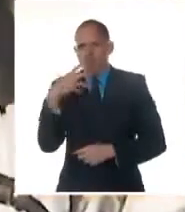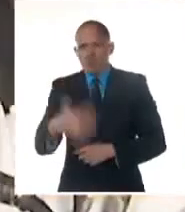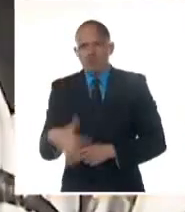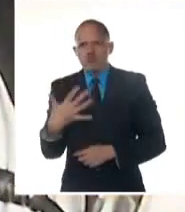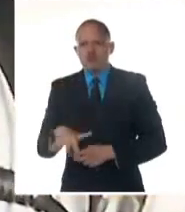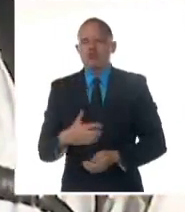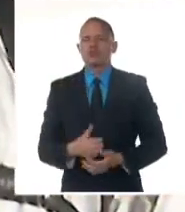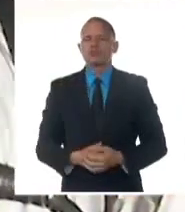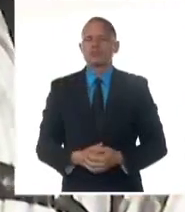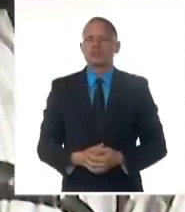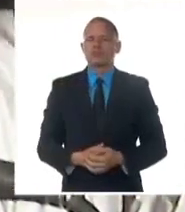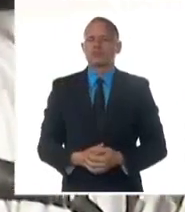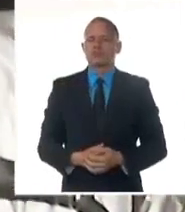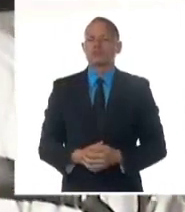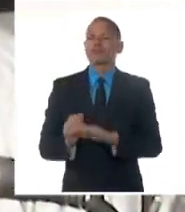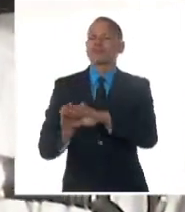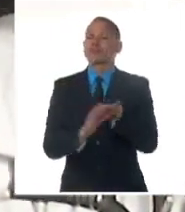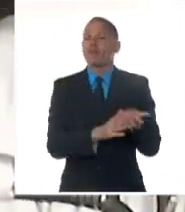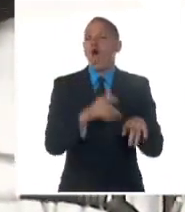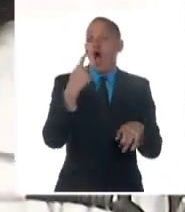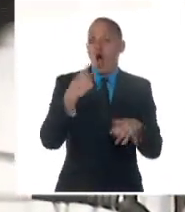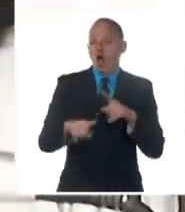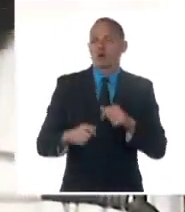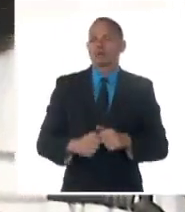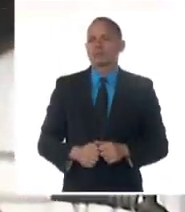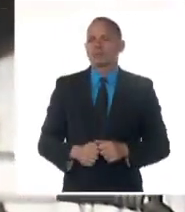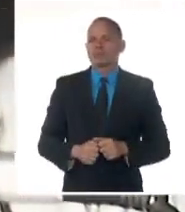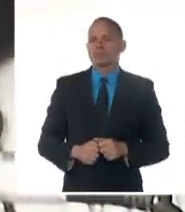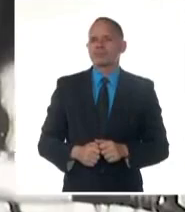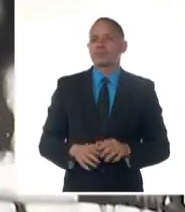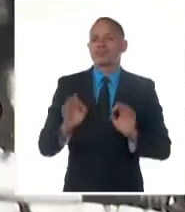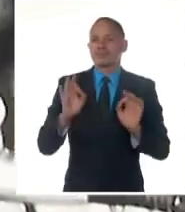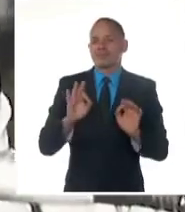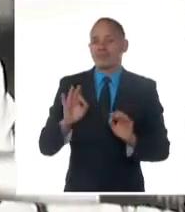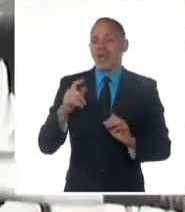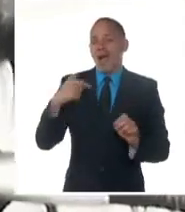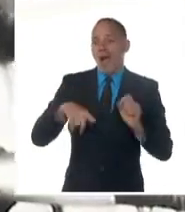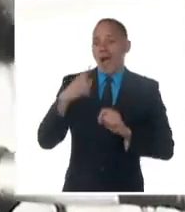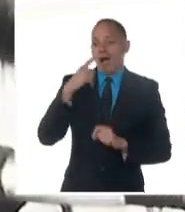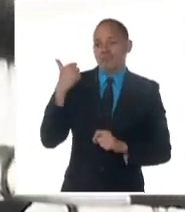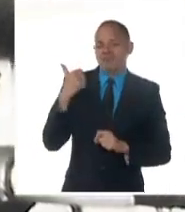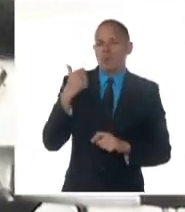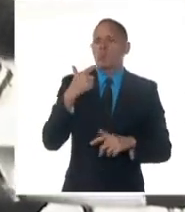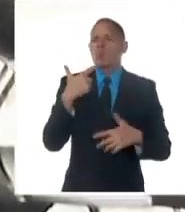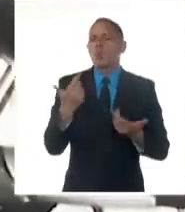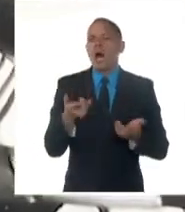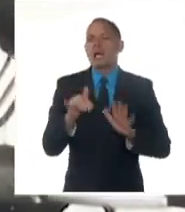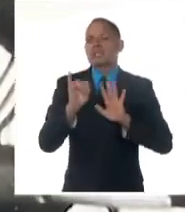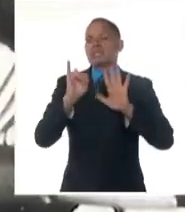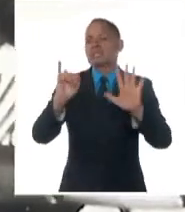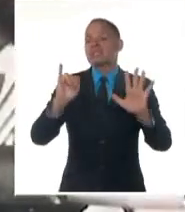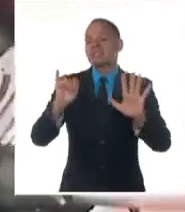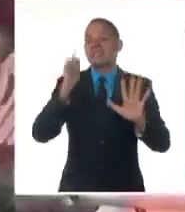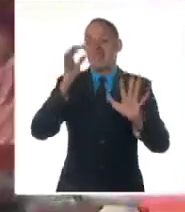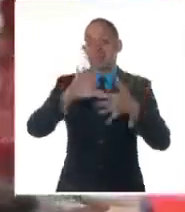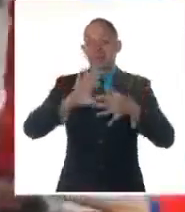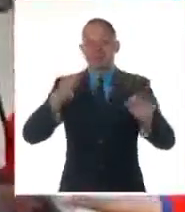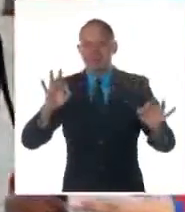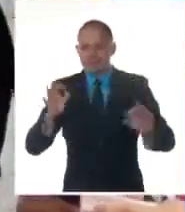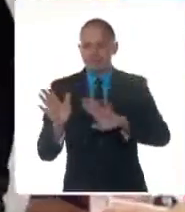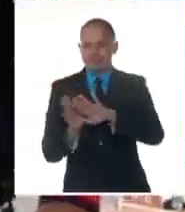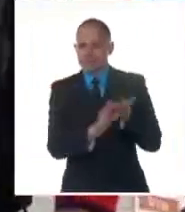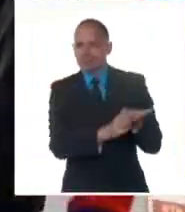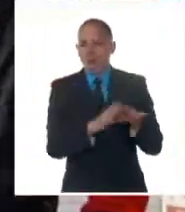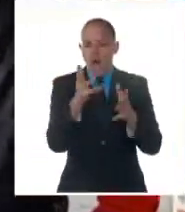o romper. Por si fuera poco, en su increíble palmarés destaca la participación en 6 Juegos Olímpicos, 25